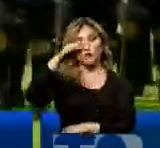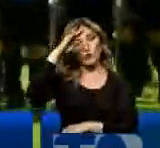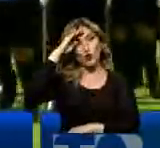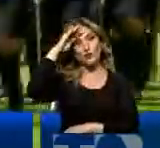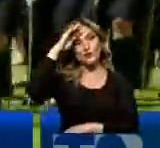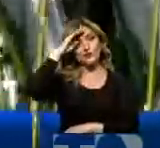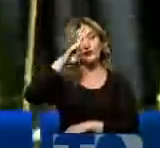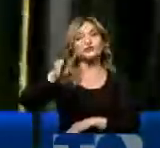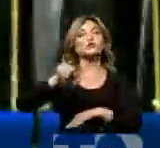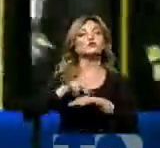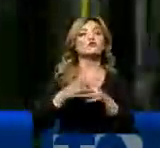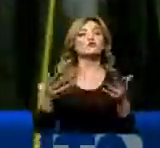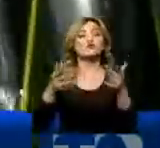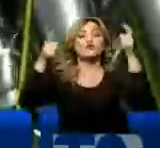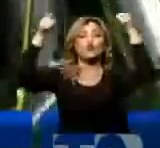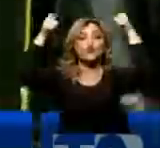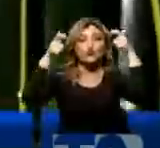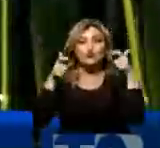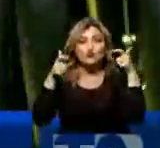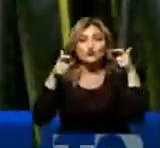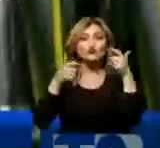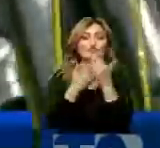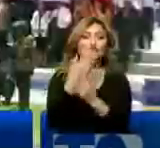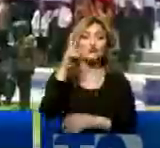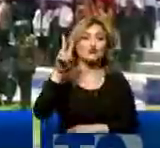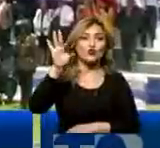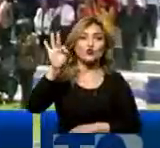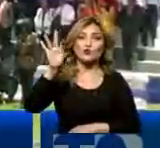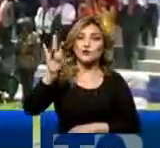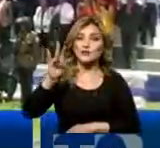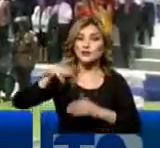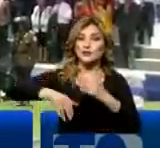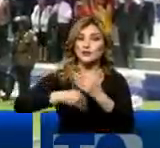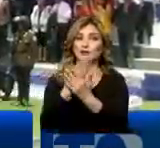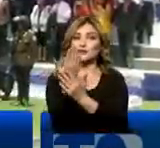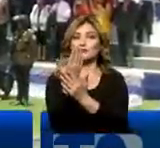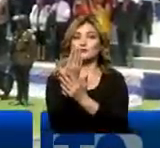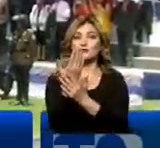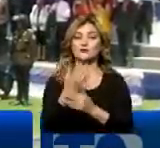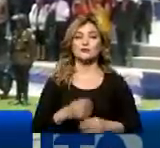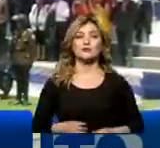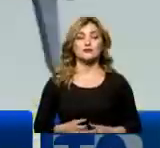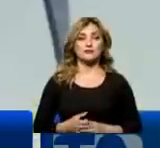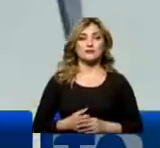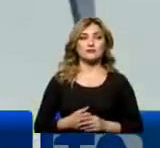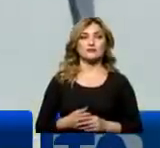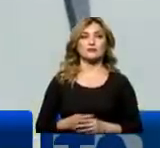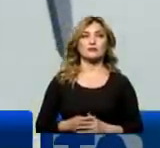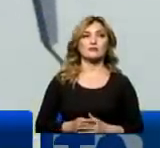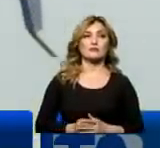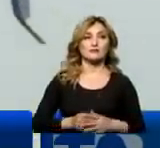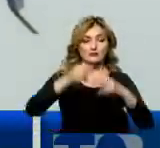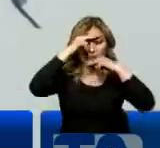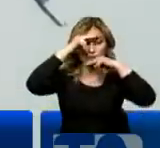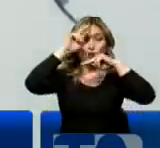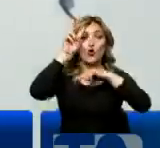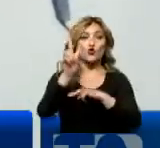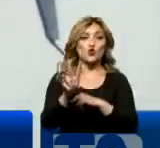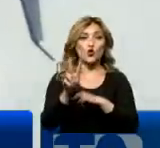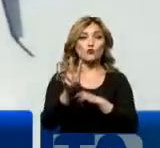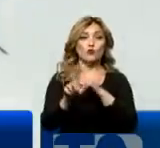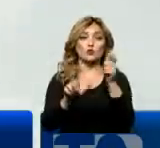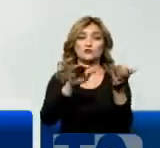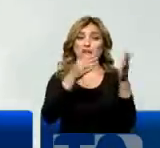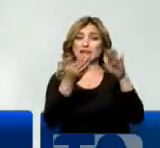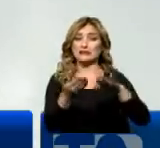policía, en la que se graduaron 297 nuevos cadetes y se hizo un homenaje a dos policías caídos